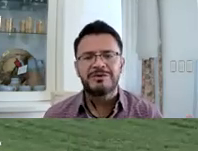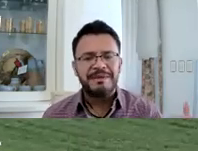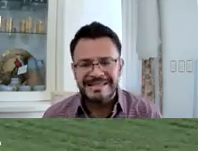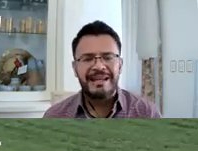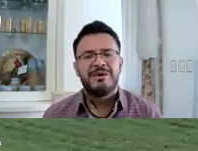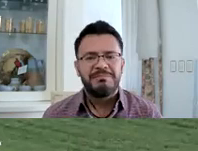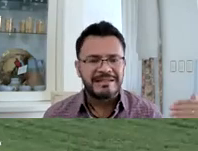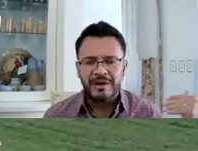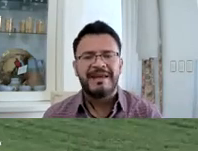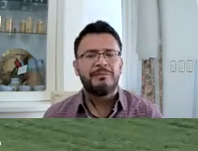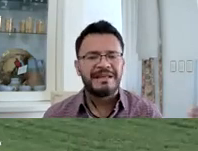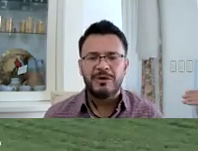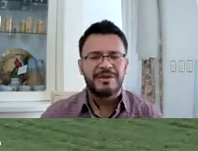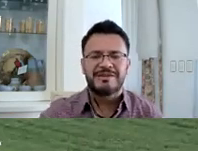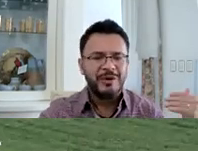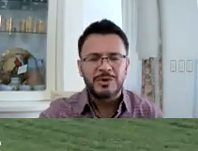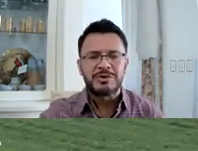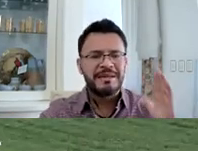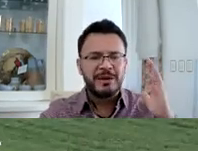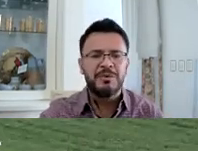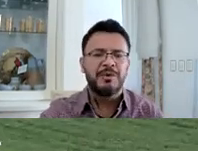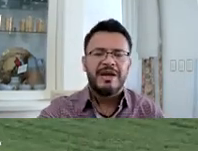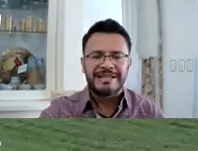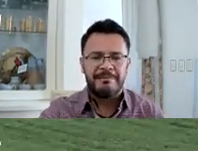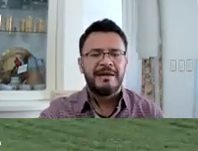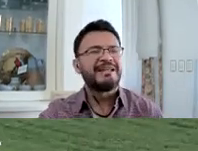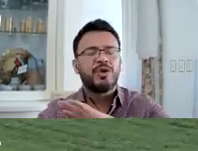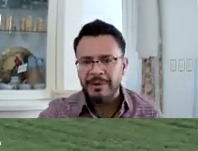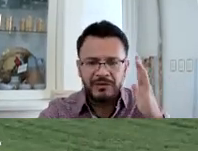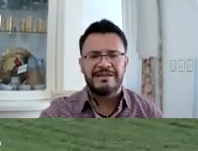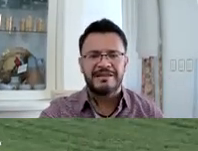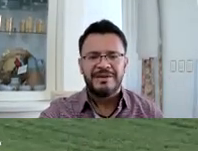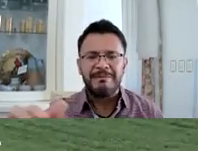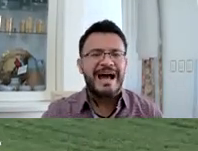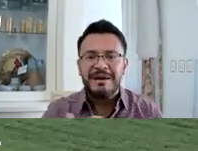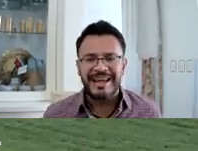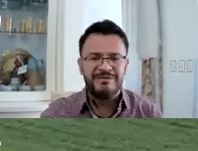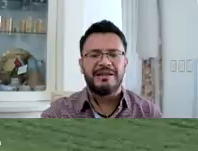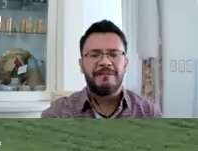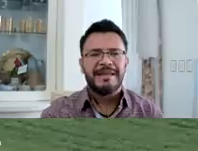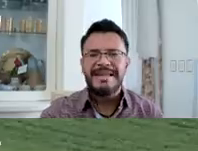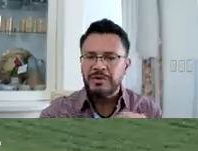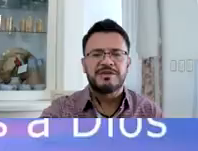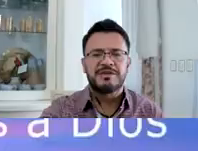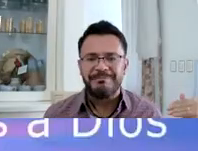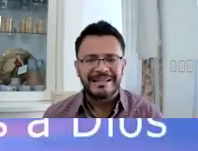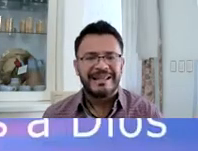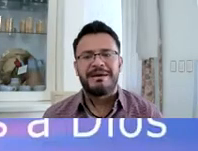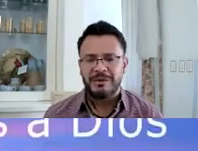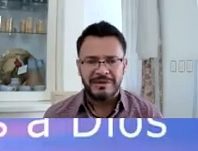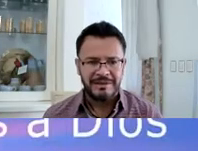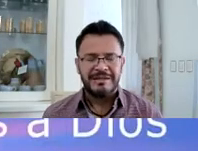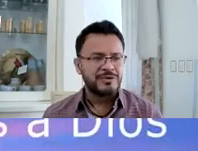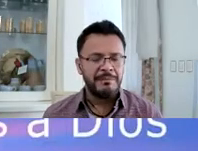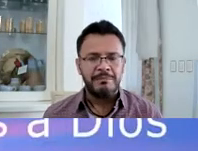te dice, hermanos míos, piensen en eso, en lo que es justo, piensen en lo que es puro, enfócate, dice el Señor. Vamos, si algo nos en paz